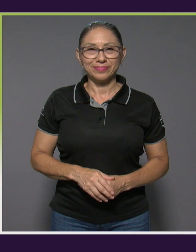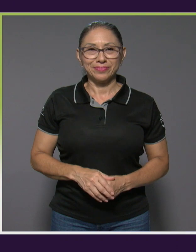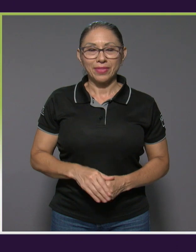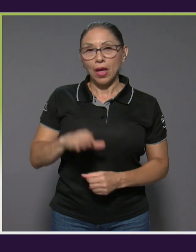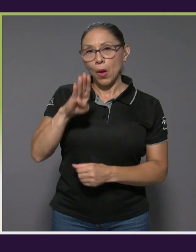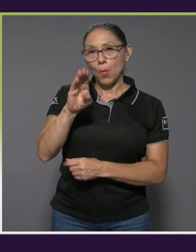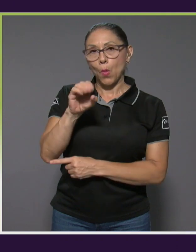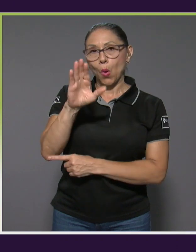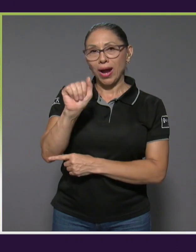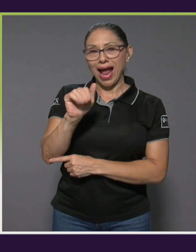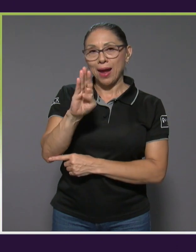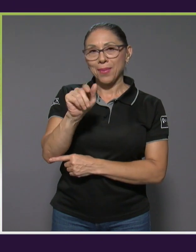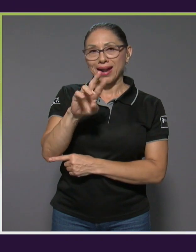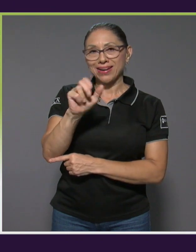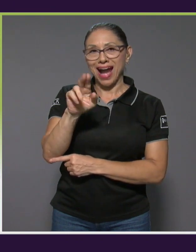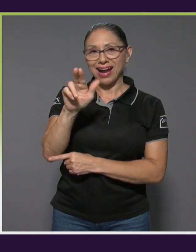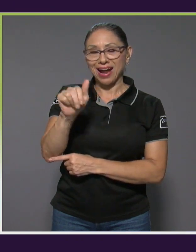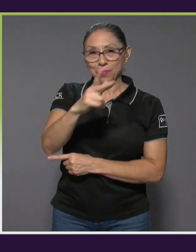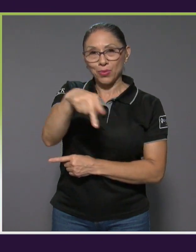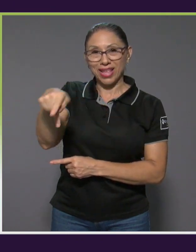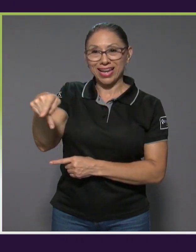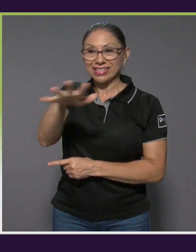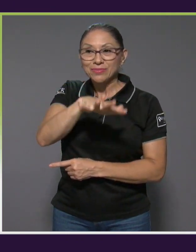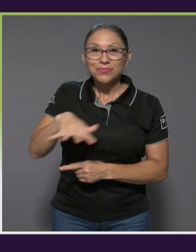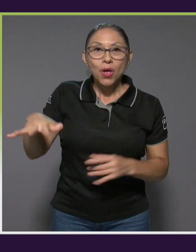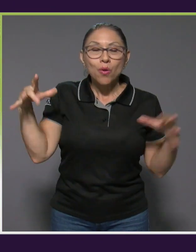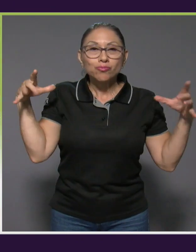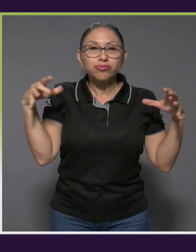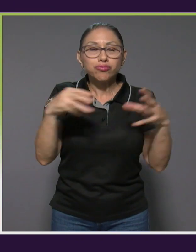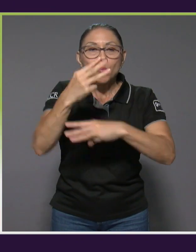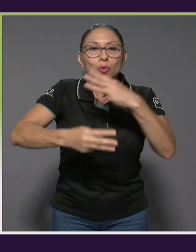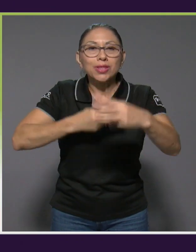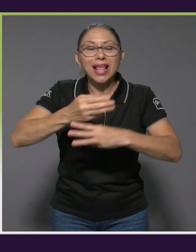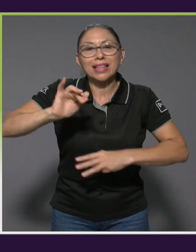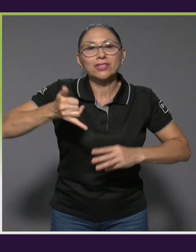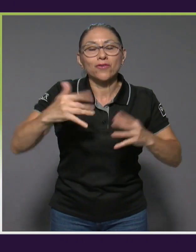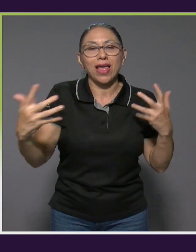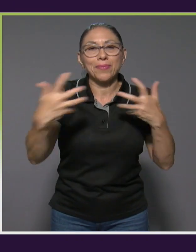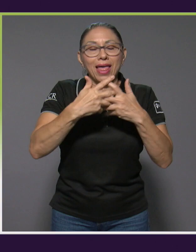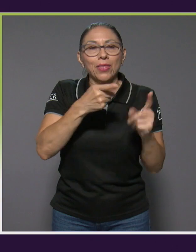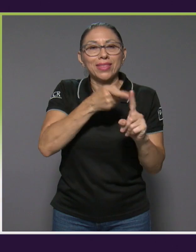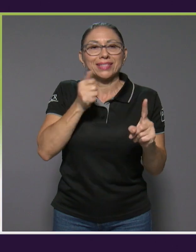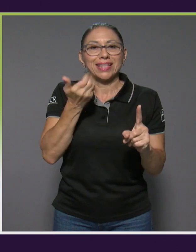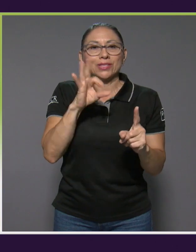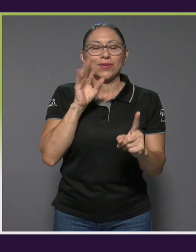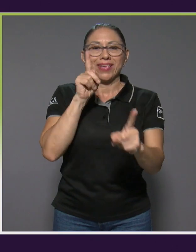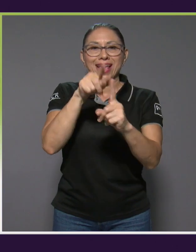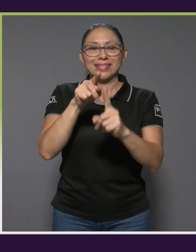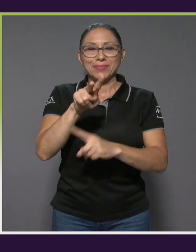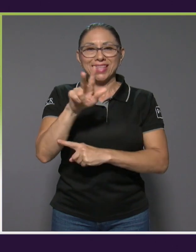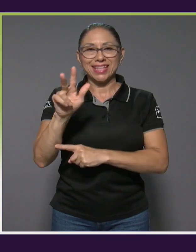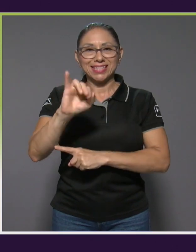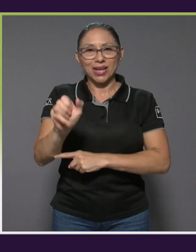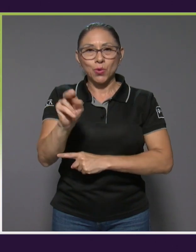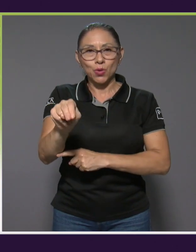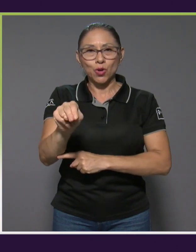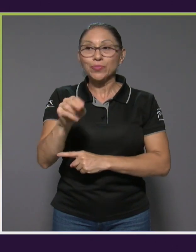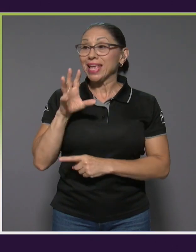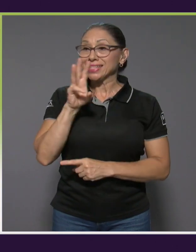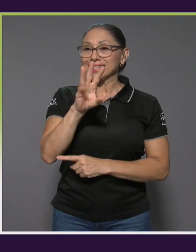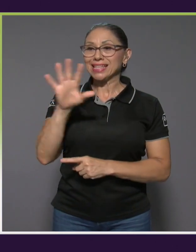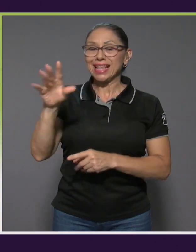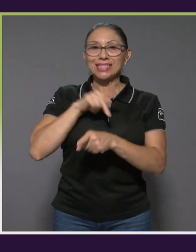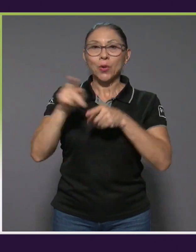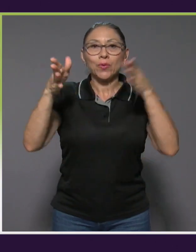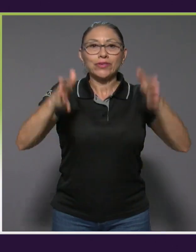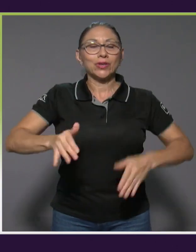Boca Barranca en Punta Arenas se convirtió en sede mundial del surf adaptado del 19 al 23 de junio. 65 profesionales